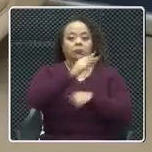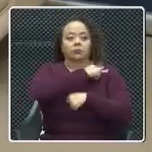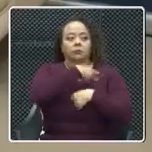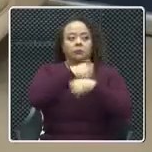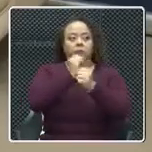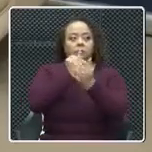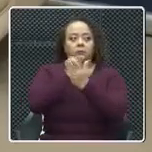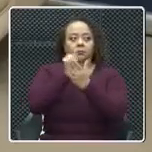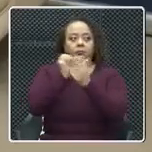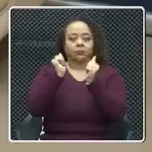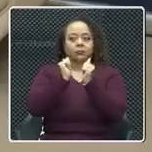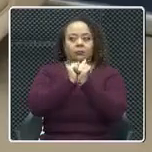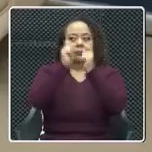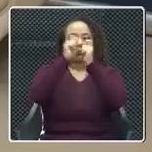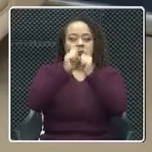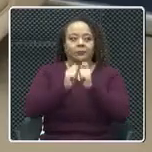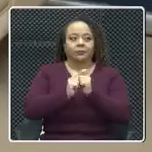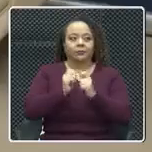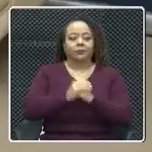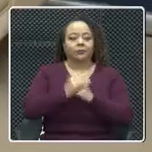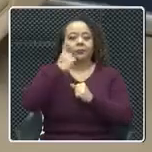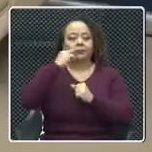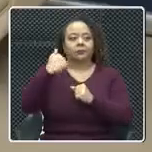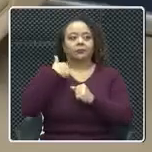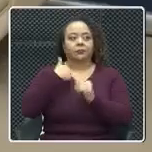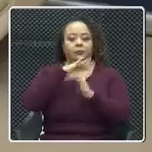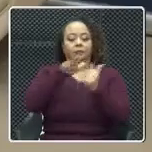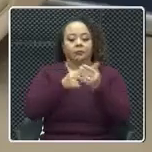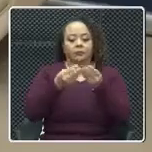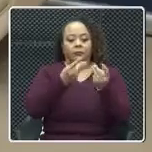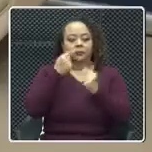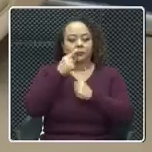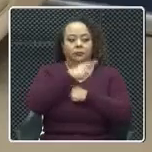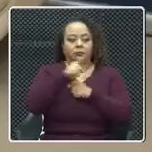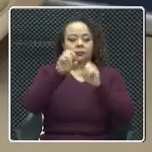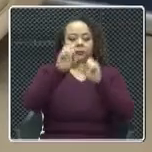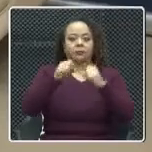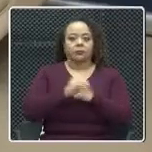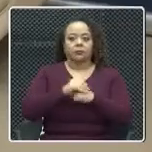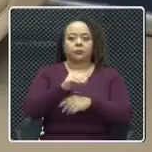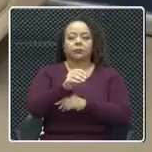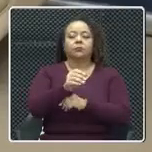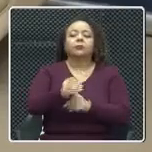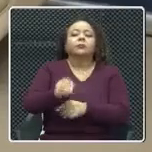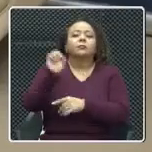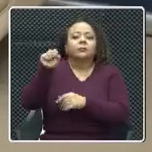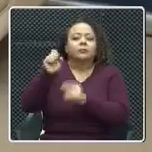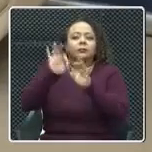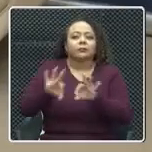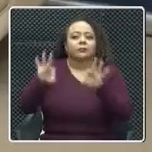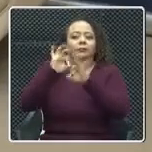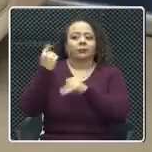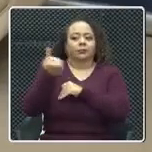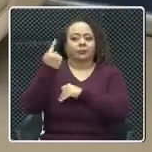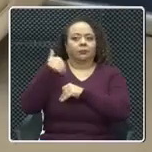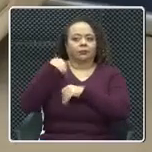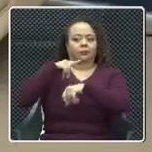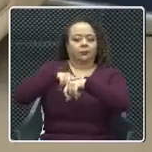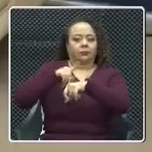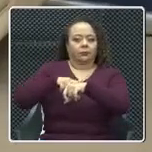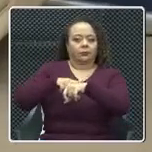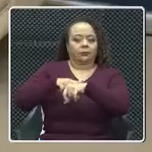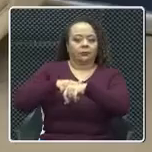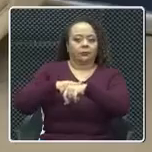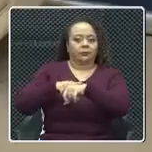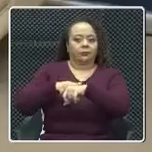la investigación con el máximo detalle posible para generar todo el insumo para que ustedes puedan. Sí, es importante solo contemplar también el tiempo de